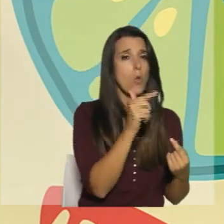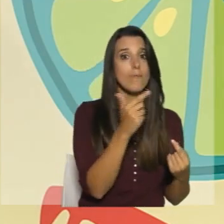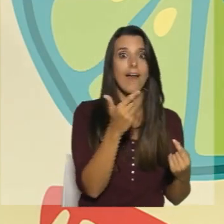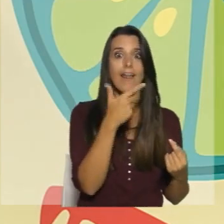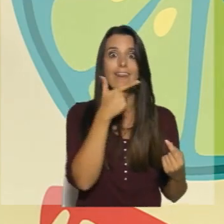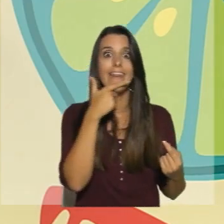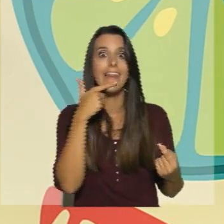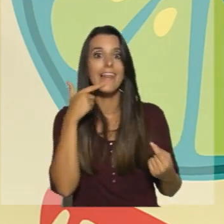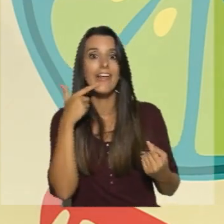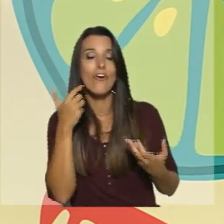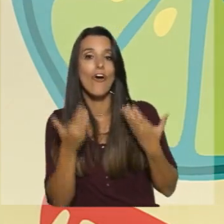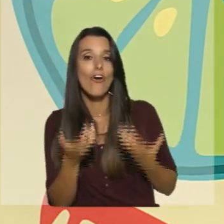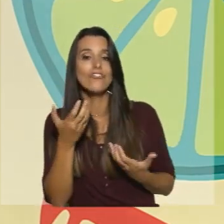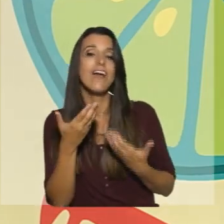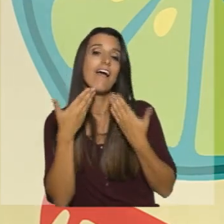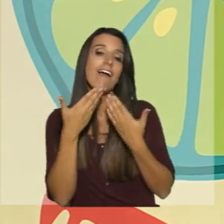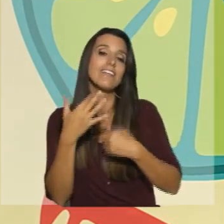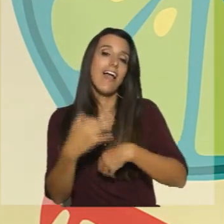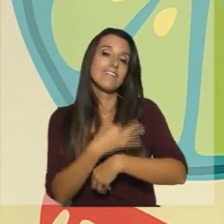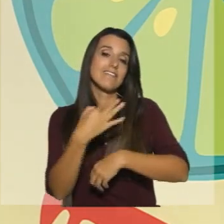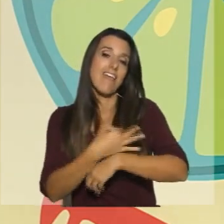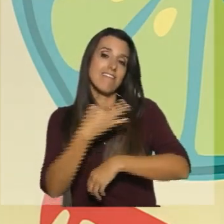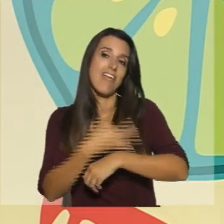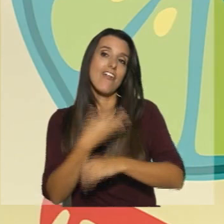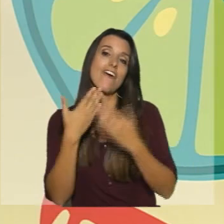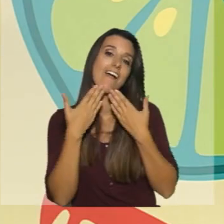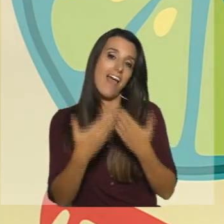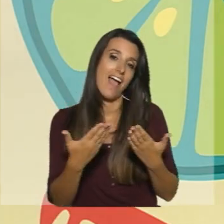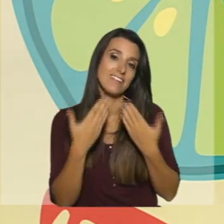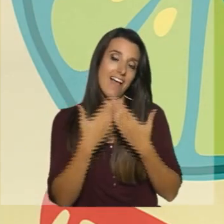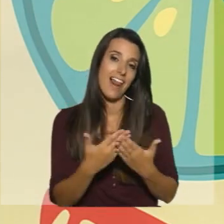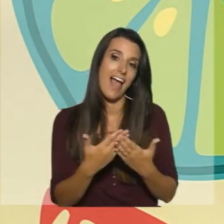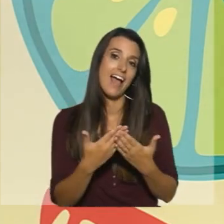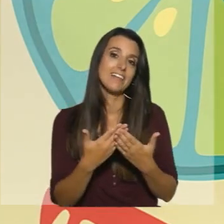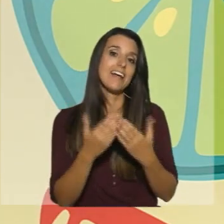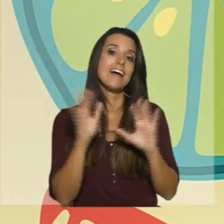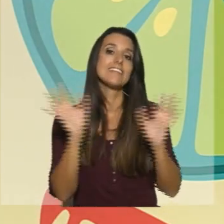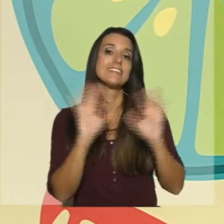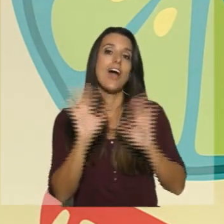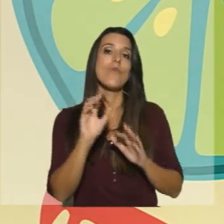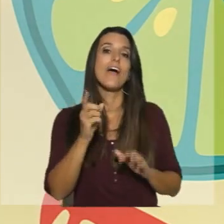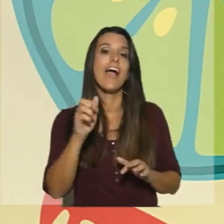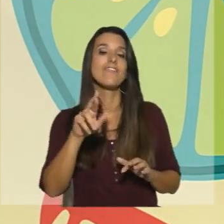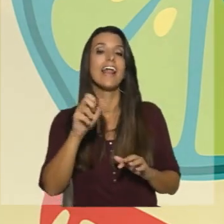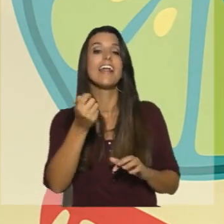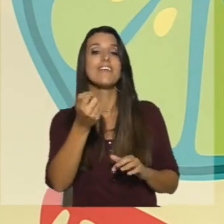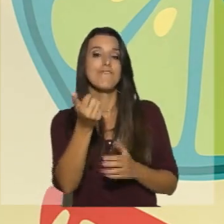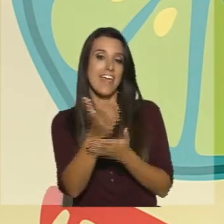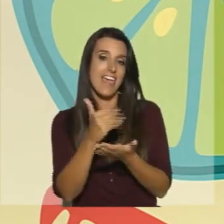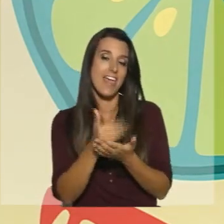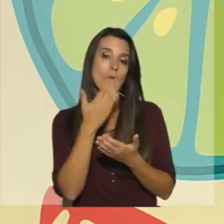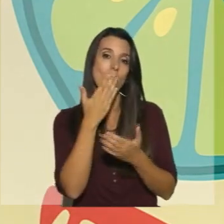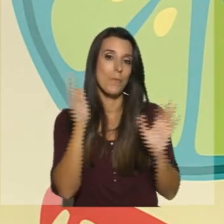rico, gracias a ustedes. Convidilla. Convidilla, faltó. Saludos a Gabriel de Rivera, un beso